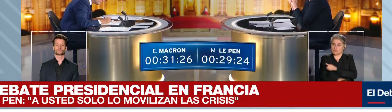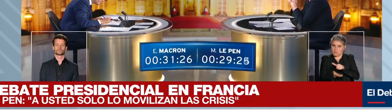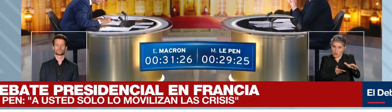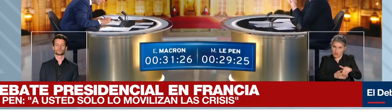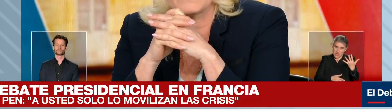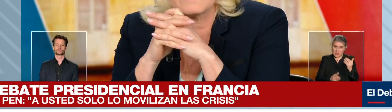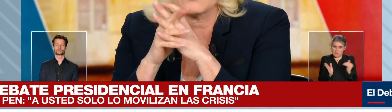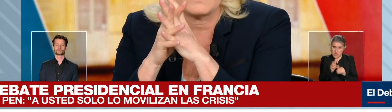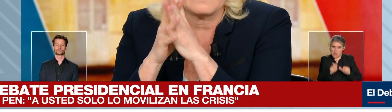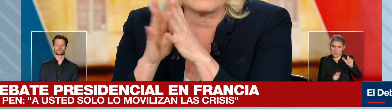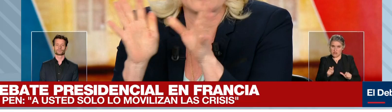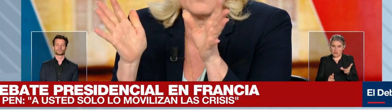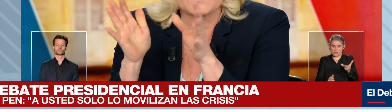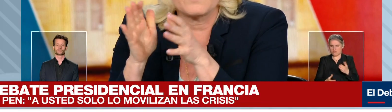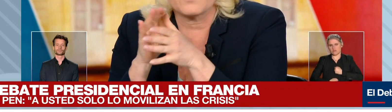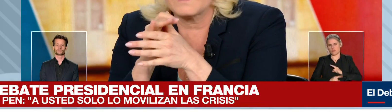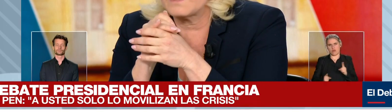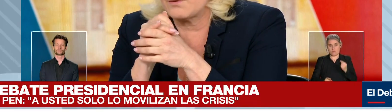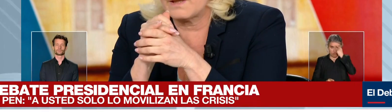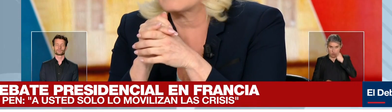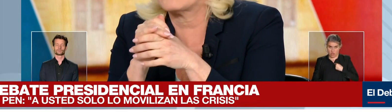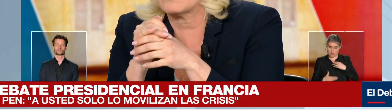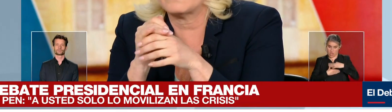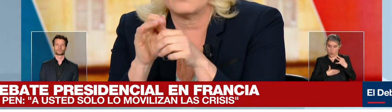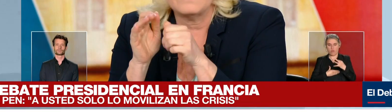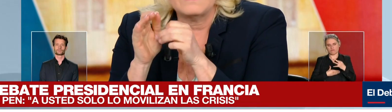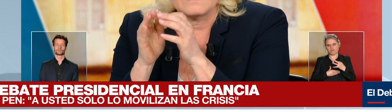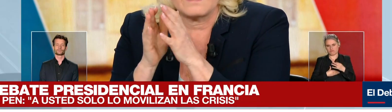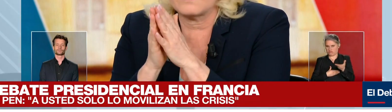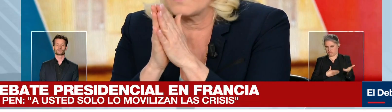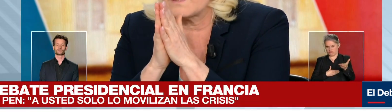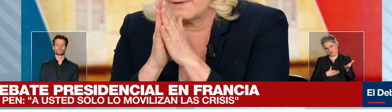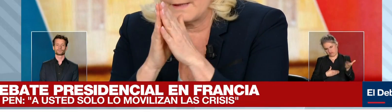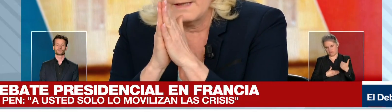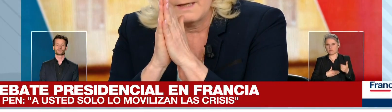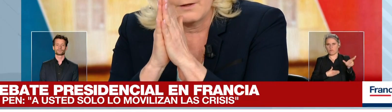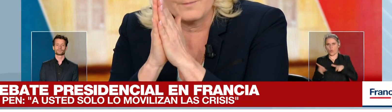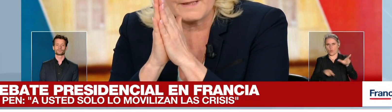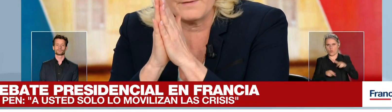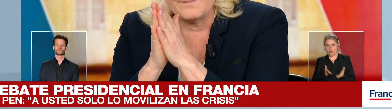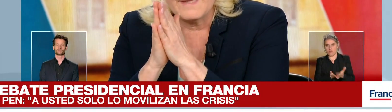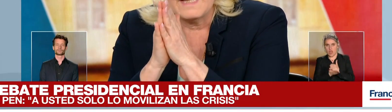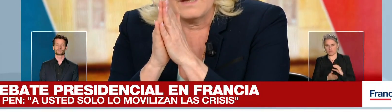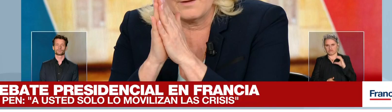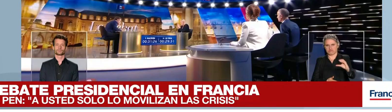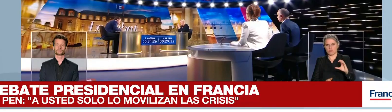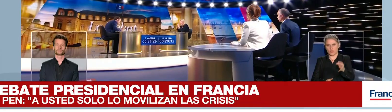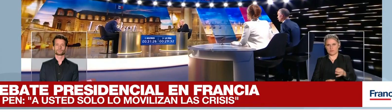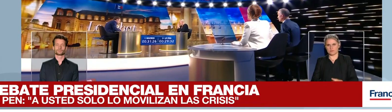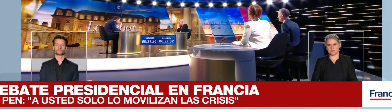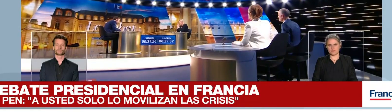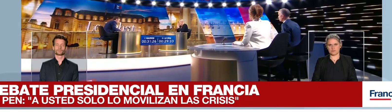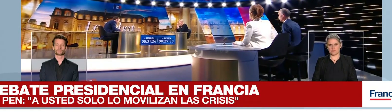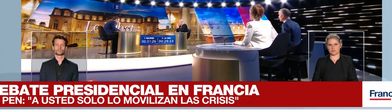ir a trabajar y quería que se vacunaran. En fin, yo los reintegraré y les restituiré los salarios de los cuales se